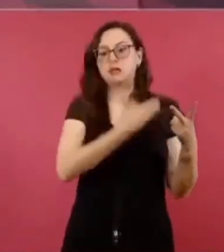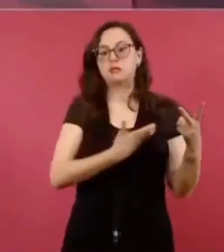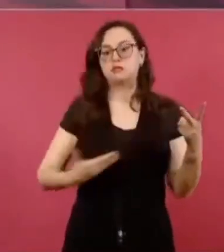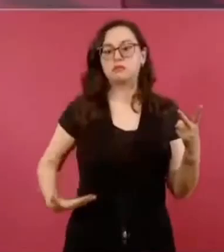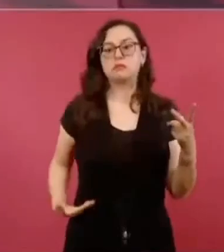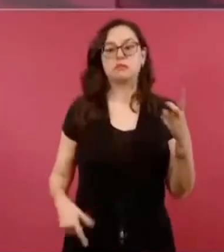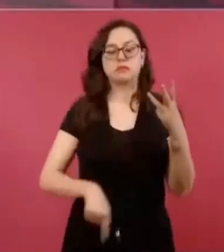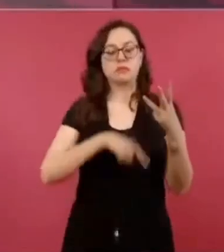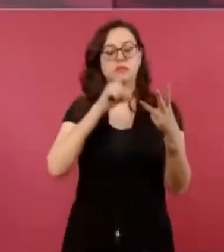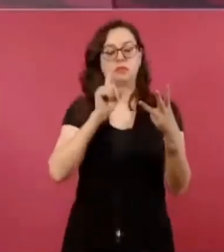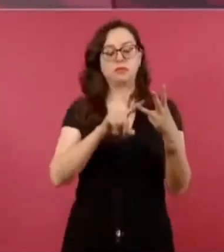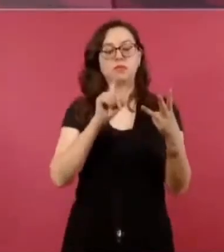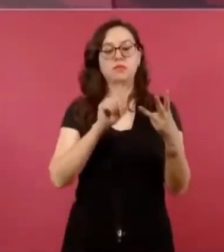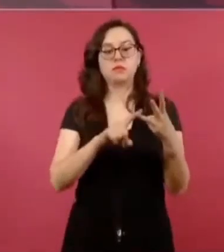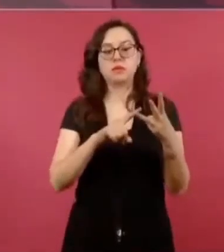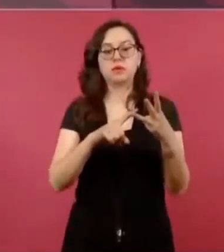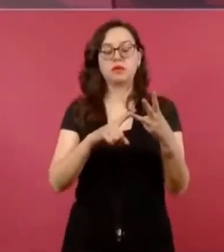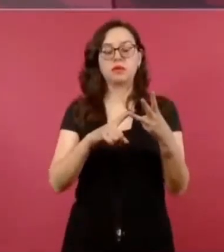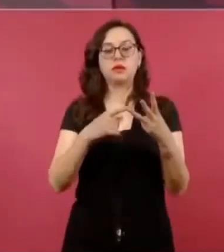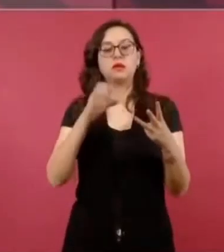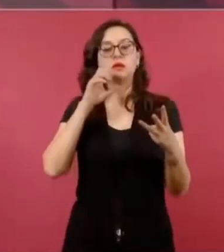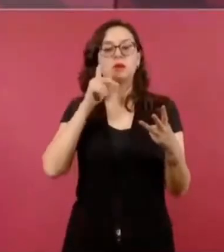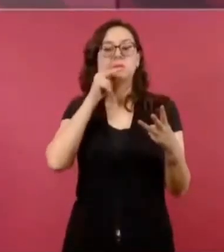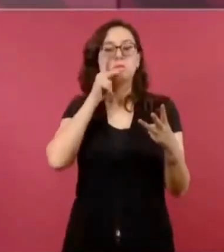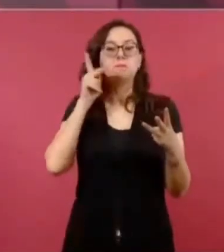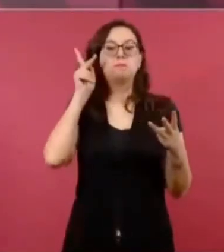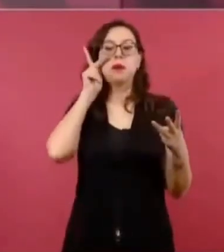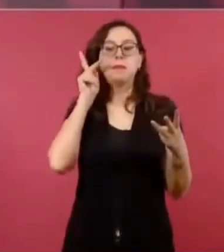participara el Papa Francisco.